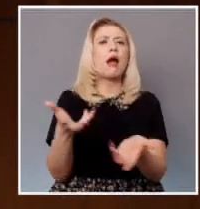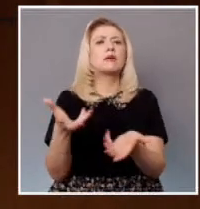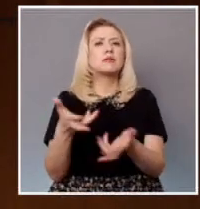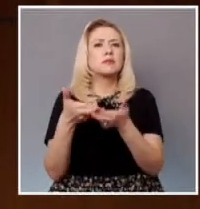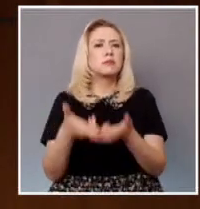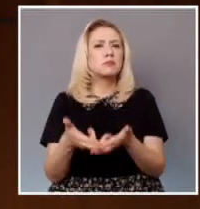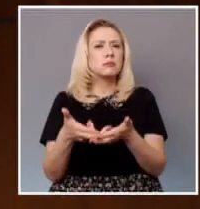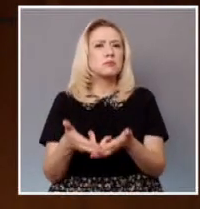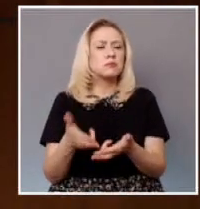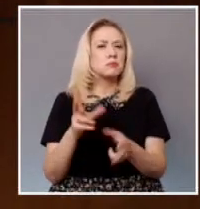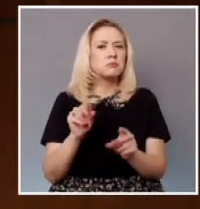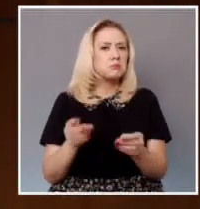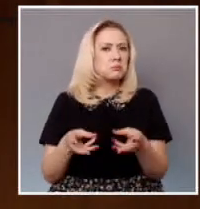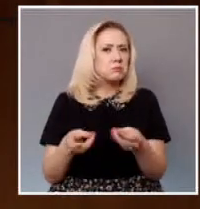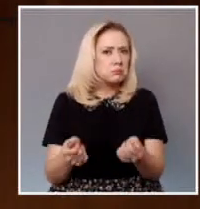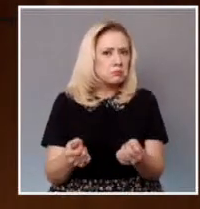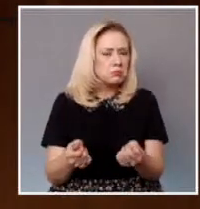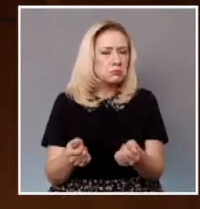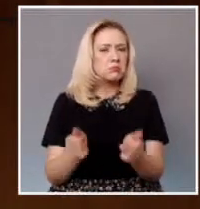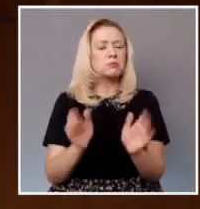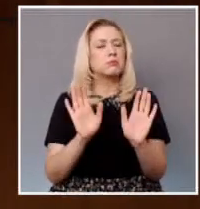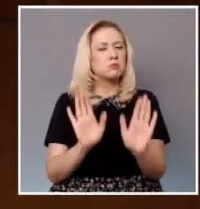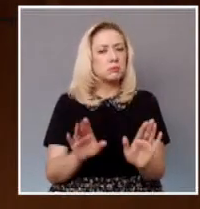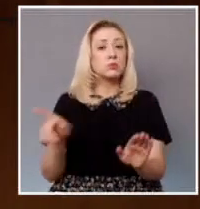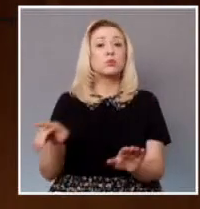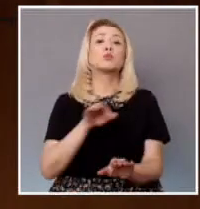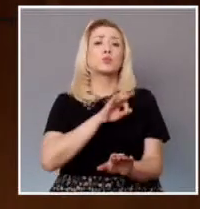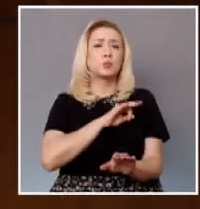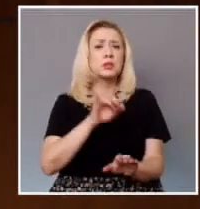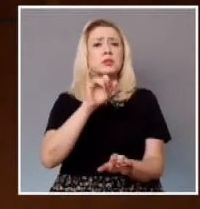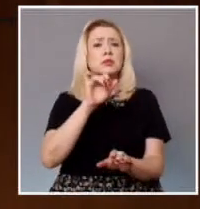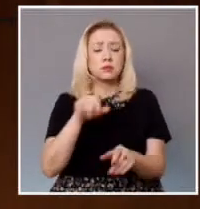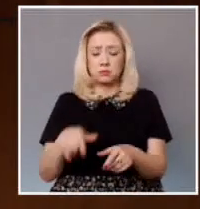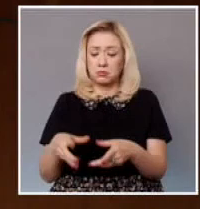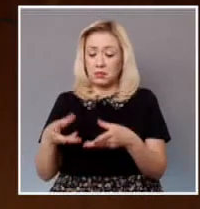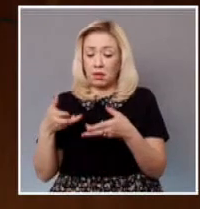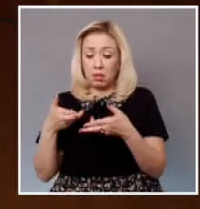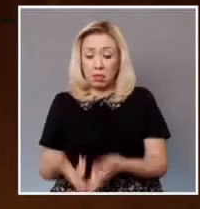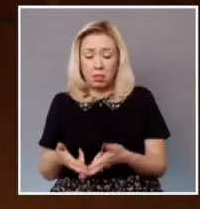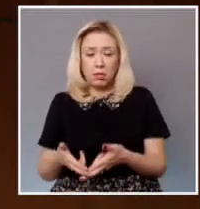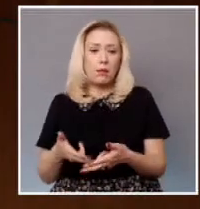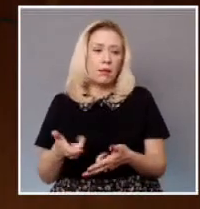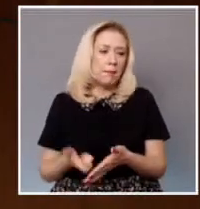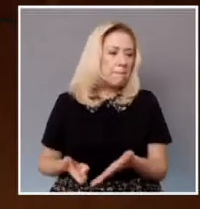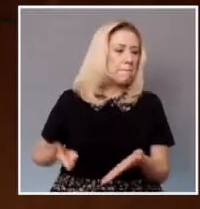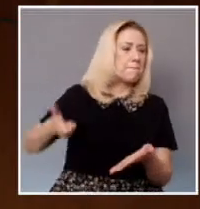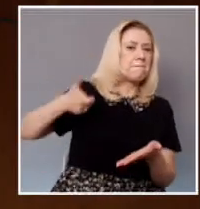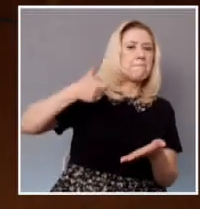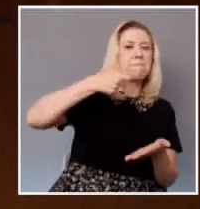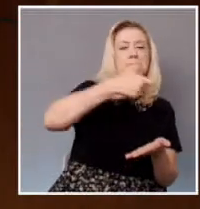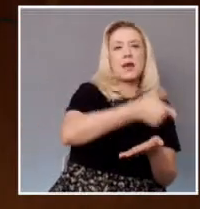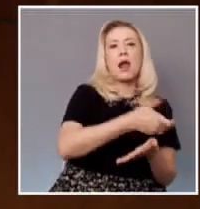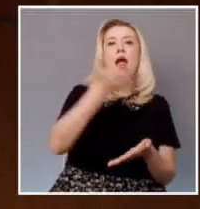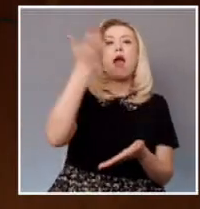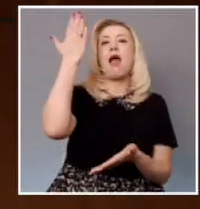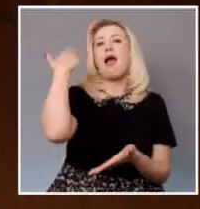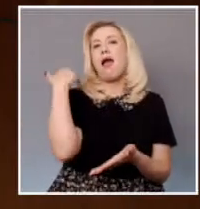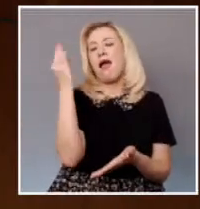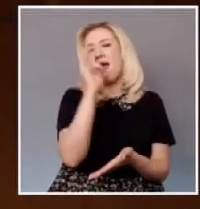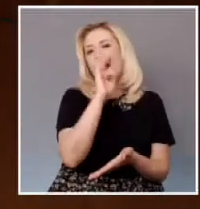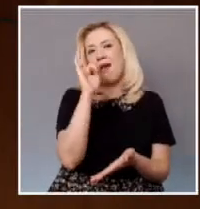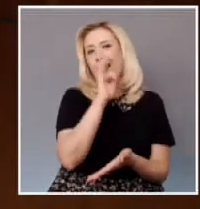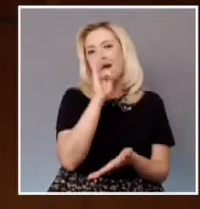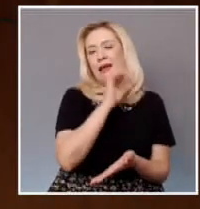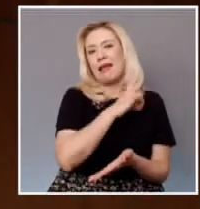Los partidos políticos sí pueden realizar una compensación para cubrir sus adeudos con remanentes de un ejercicio inmediato anterior. Así